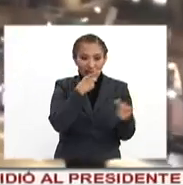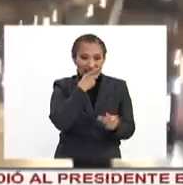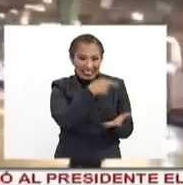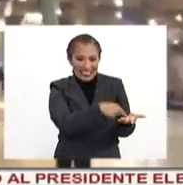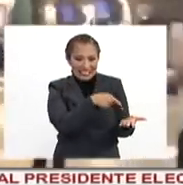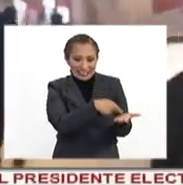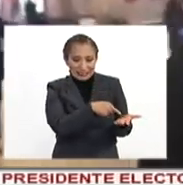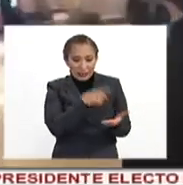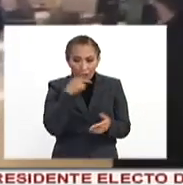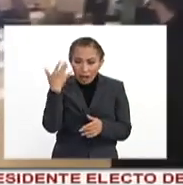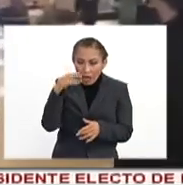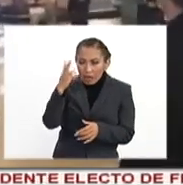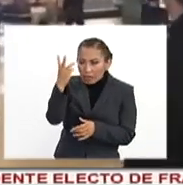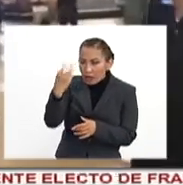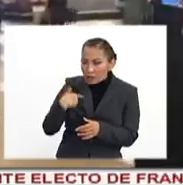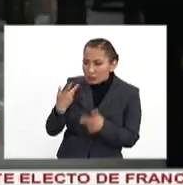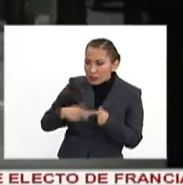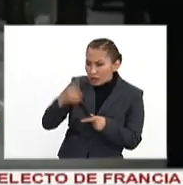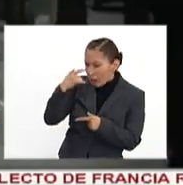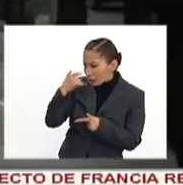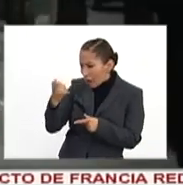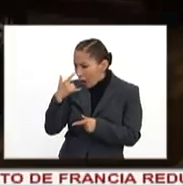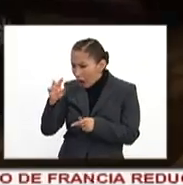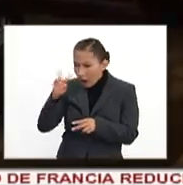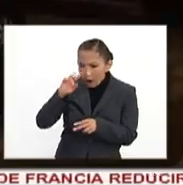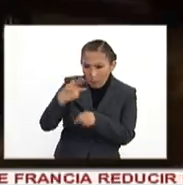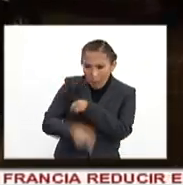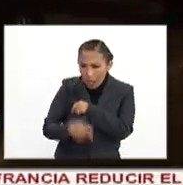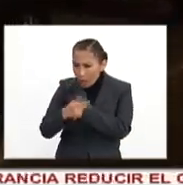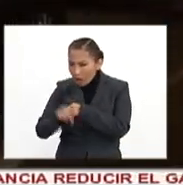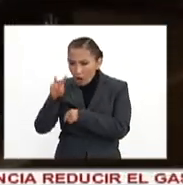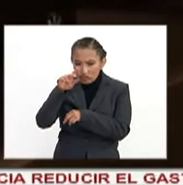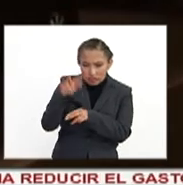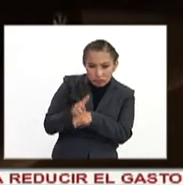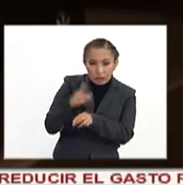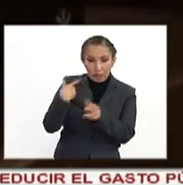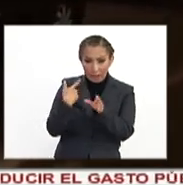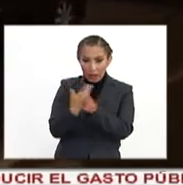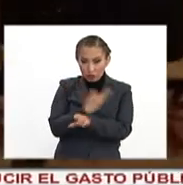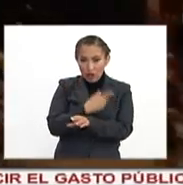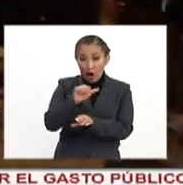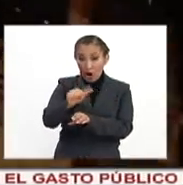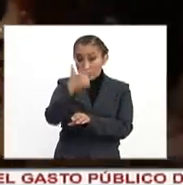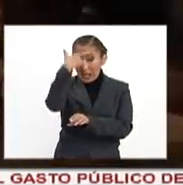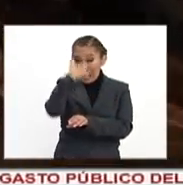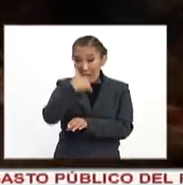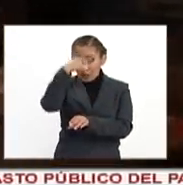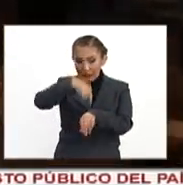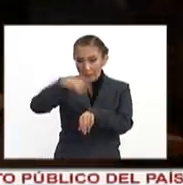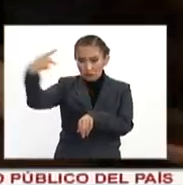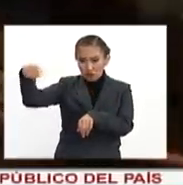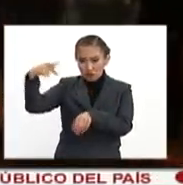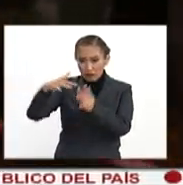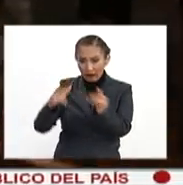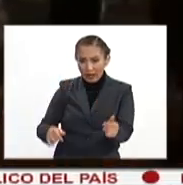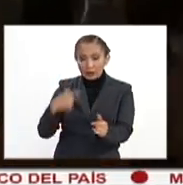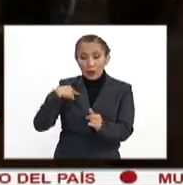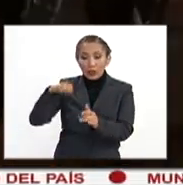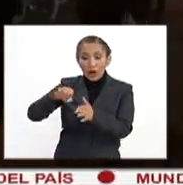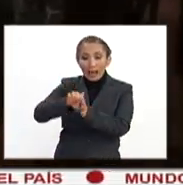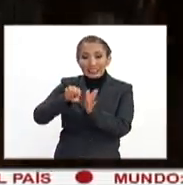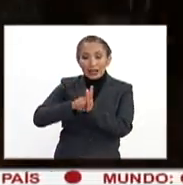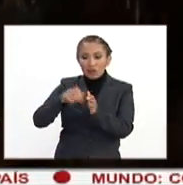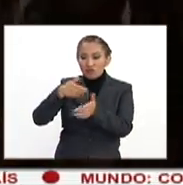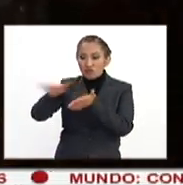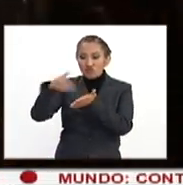Le Parisien, buscaban a 3 sospechosos peligrosos. Esto ocurrió a las 11 de la noche, tiempo local, cuando la estación